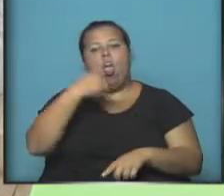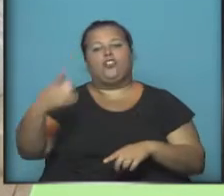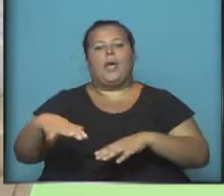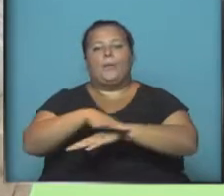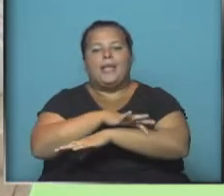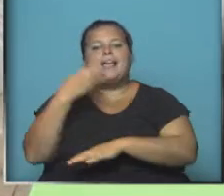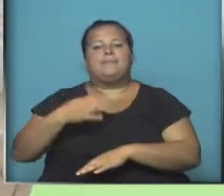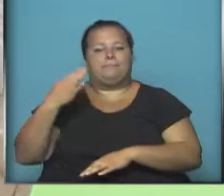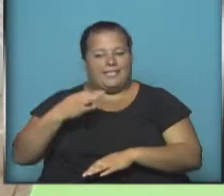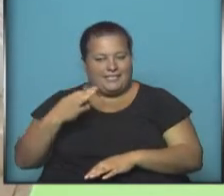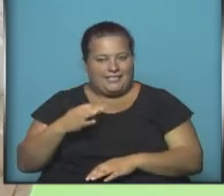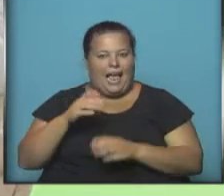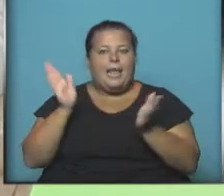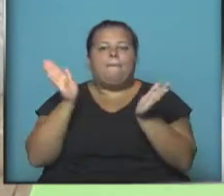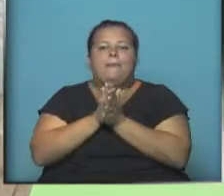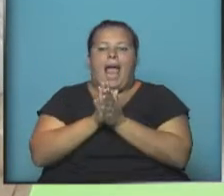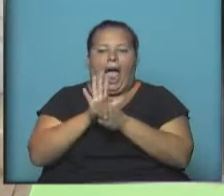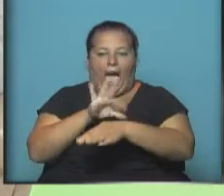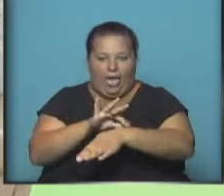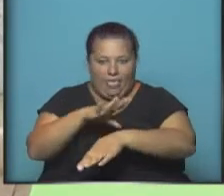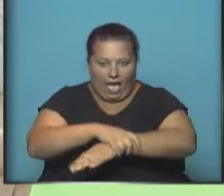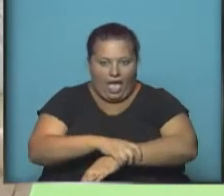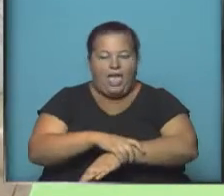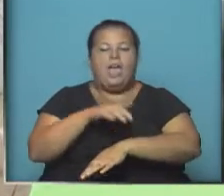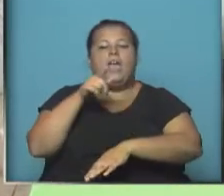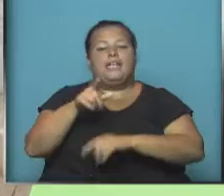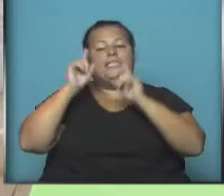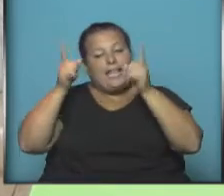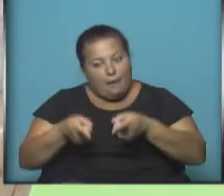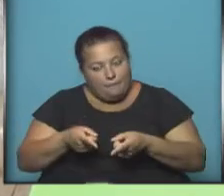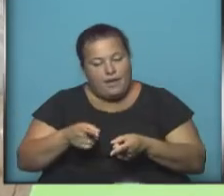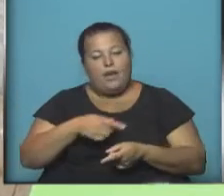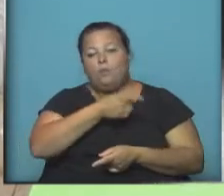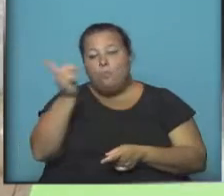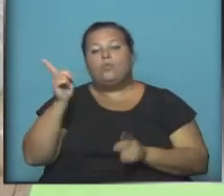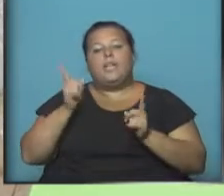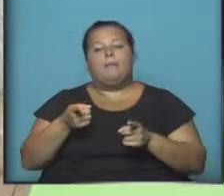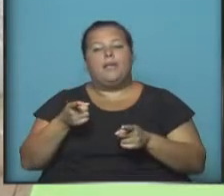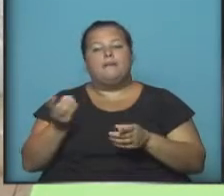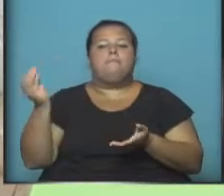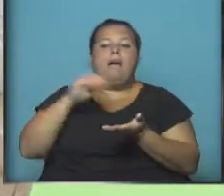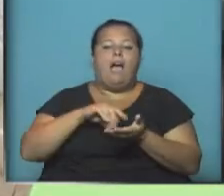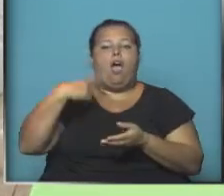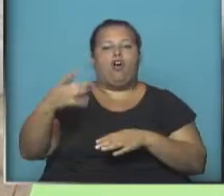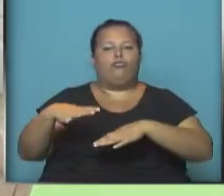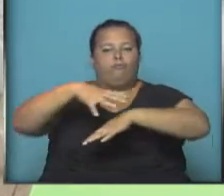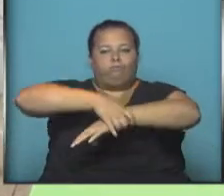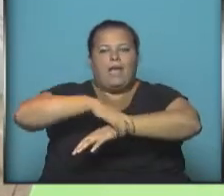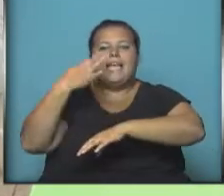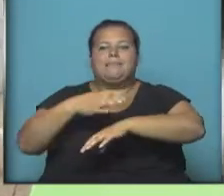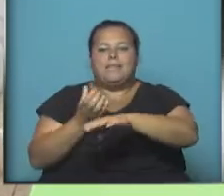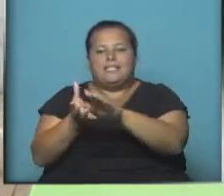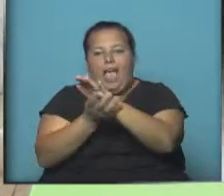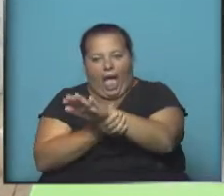ya más específicas, y son adhesivas. Sí. Y además, muchos usan además unas tobilleras